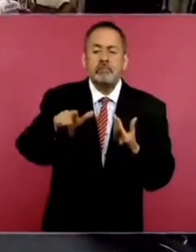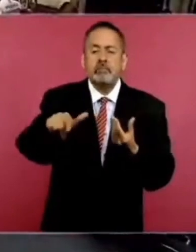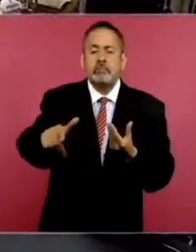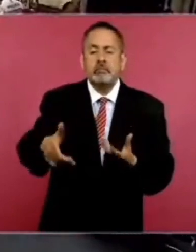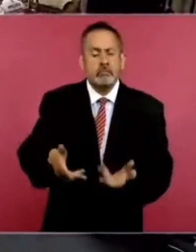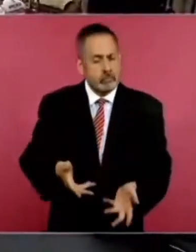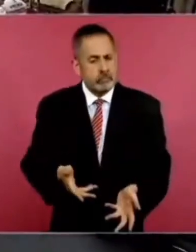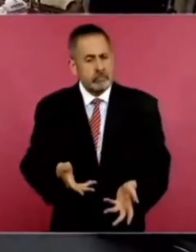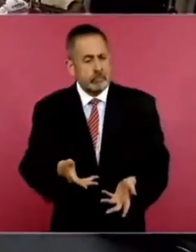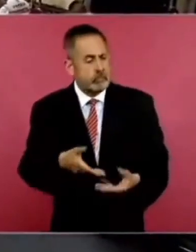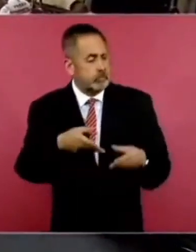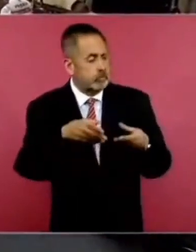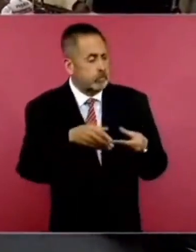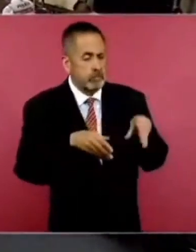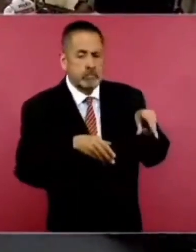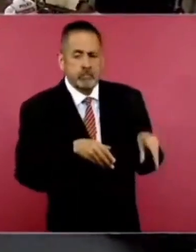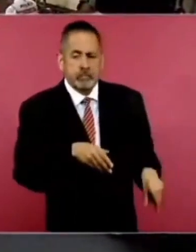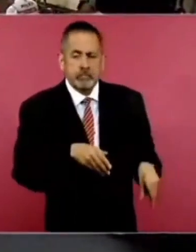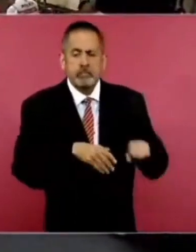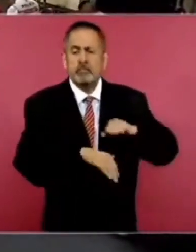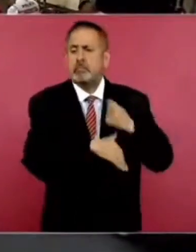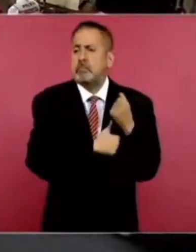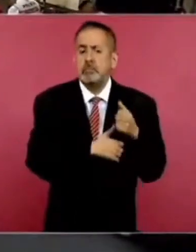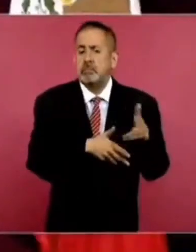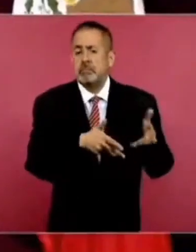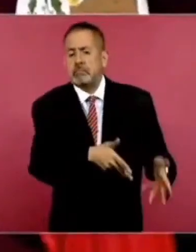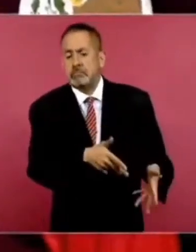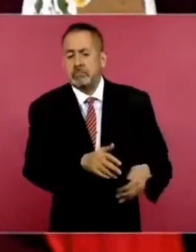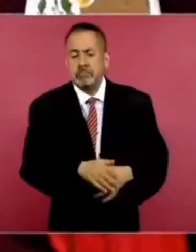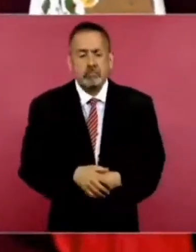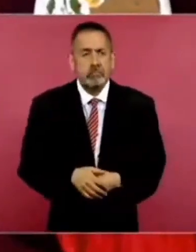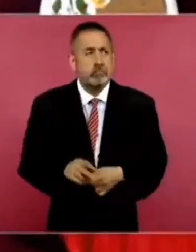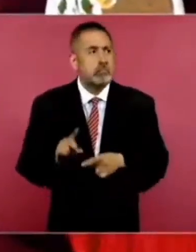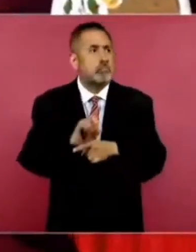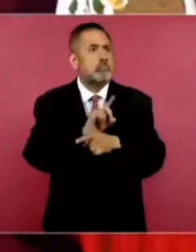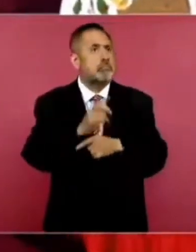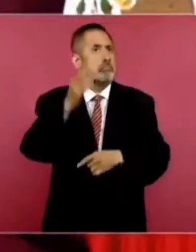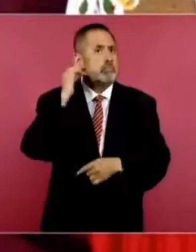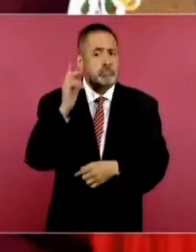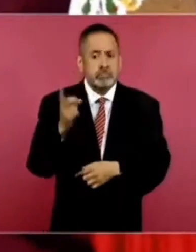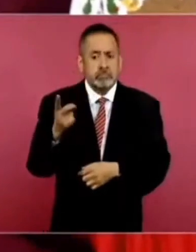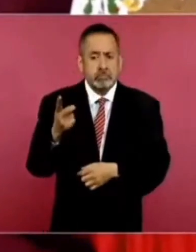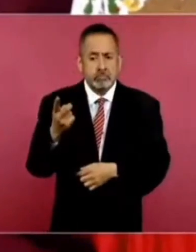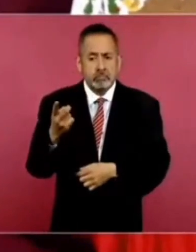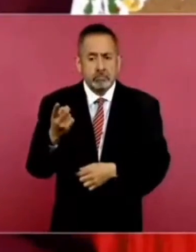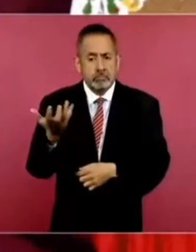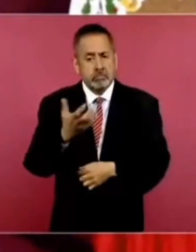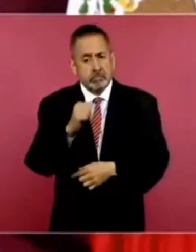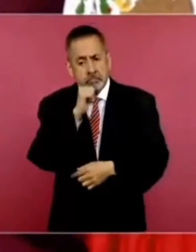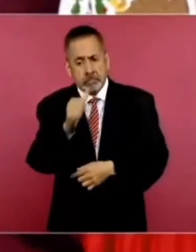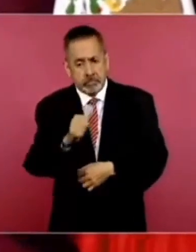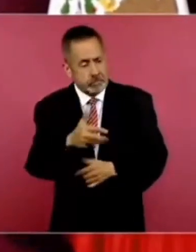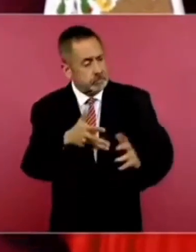Pero lo tiene ahí guardado. Lo tiene desde diciembre